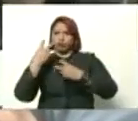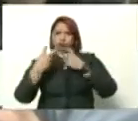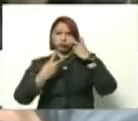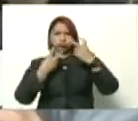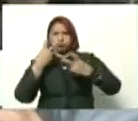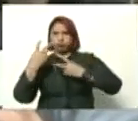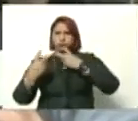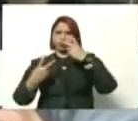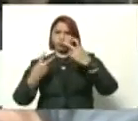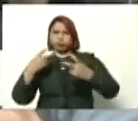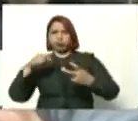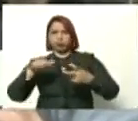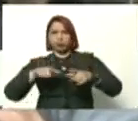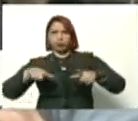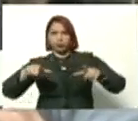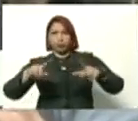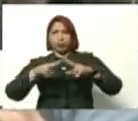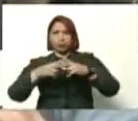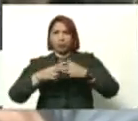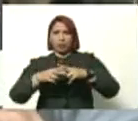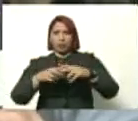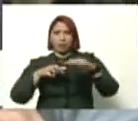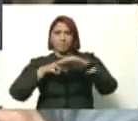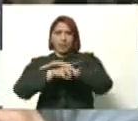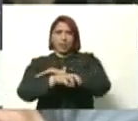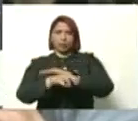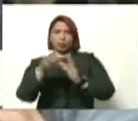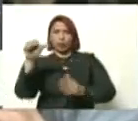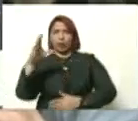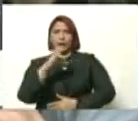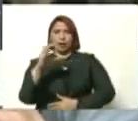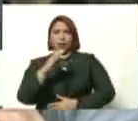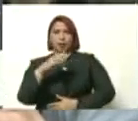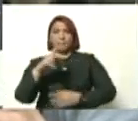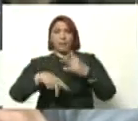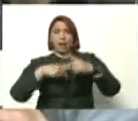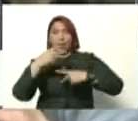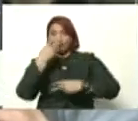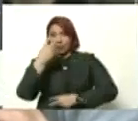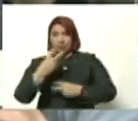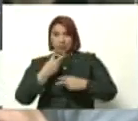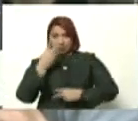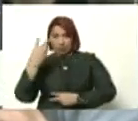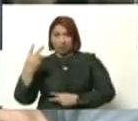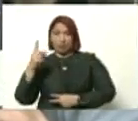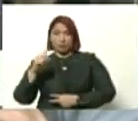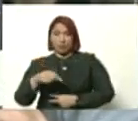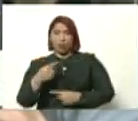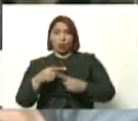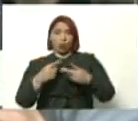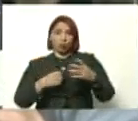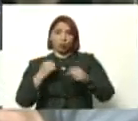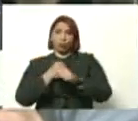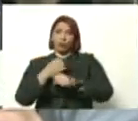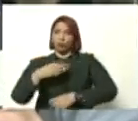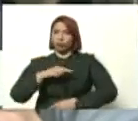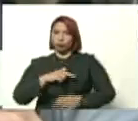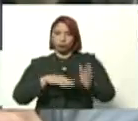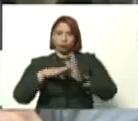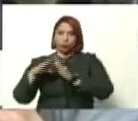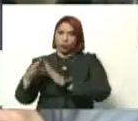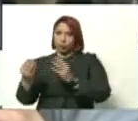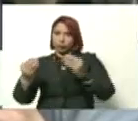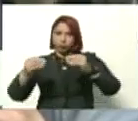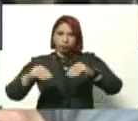visitarnos en los patios de talleres de Metro de Caracas, dentro de un plan de visita también que incluye otros tipos de trabajo que venimos desarrollando de manera